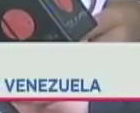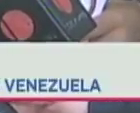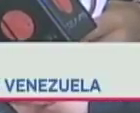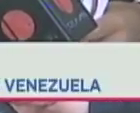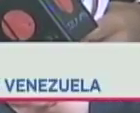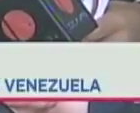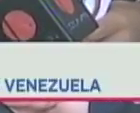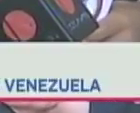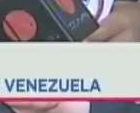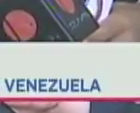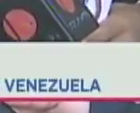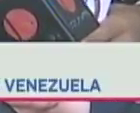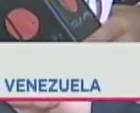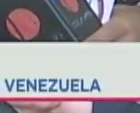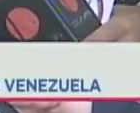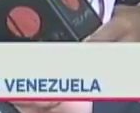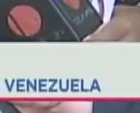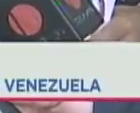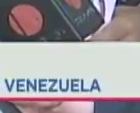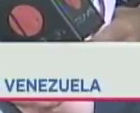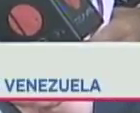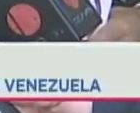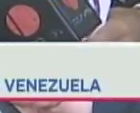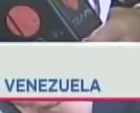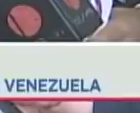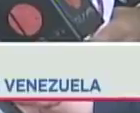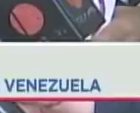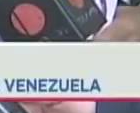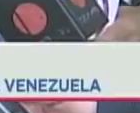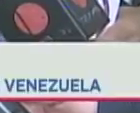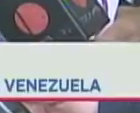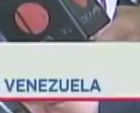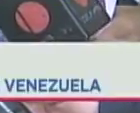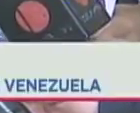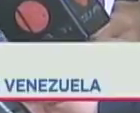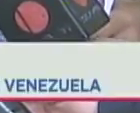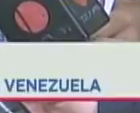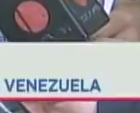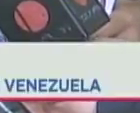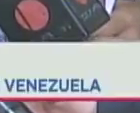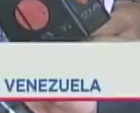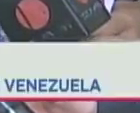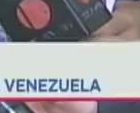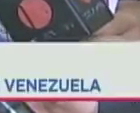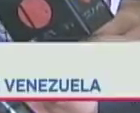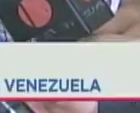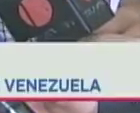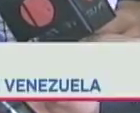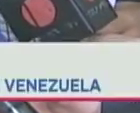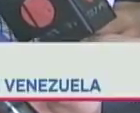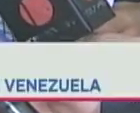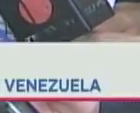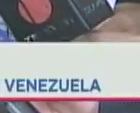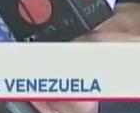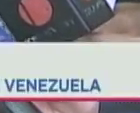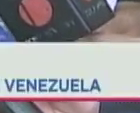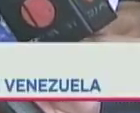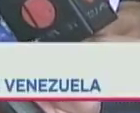Cómo los ejércitos del pueblo, los ejércitos de los campesinos confundieron al enemigo. Yo creo que si hacemos un análisis